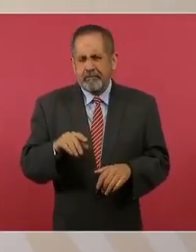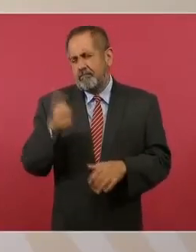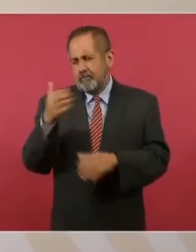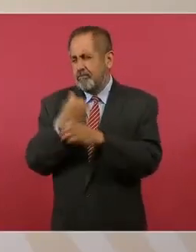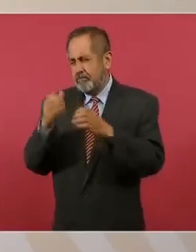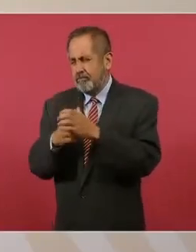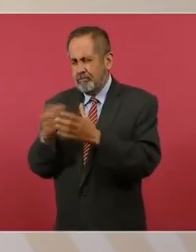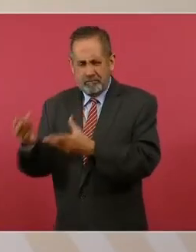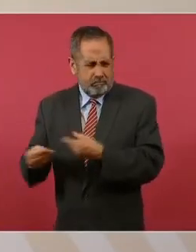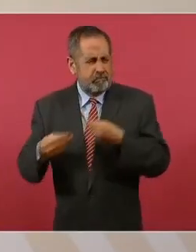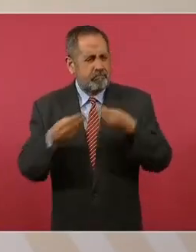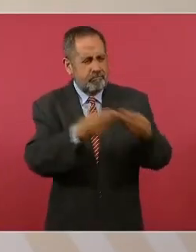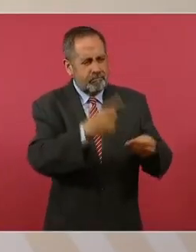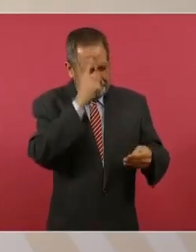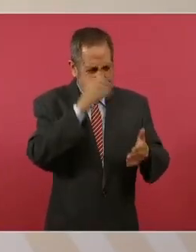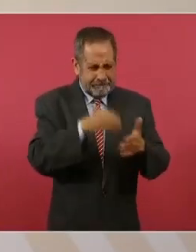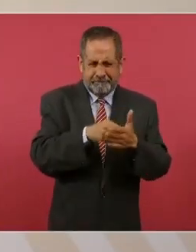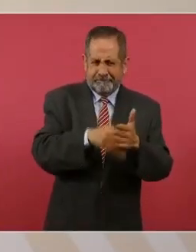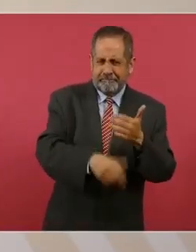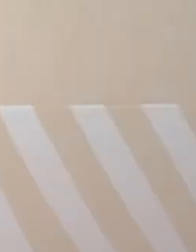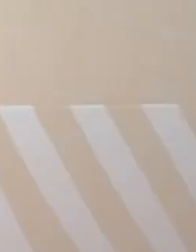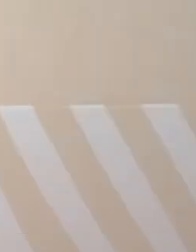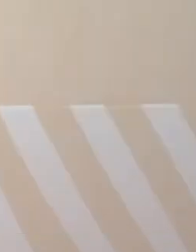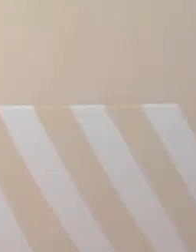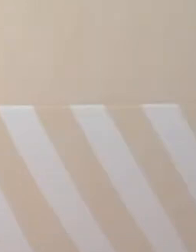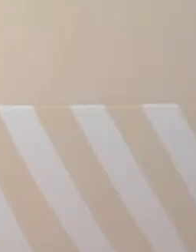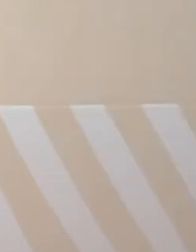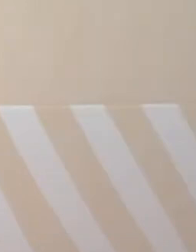otros mecanismos para evadir impuestos,